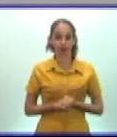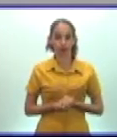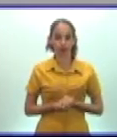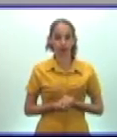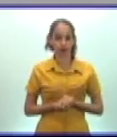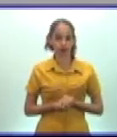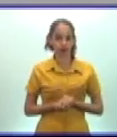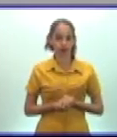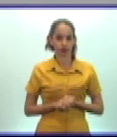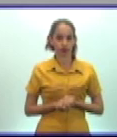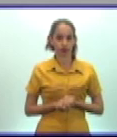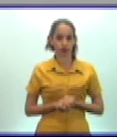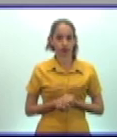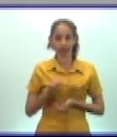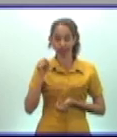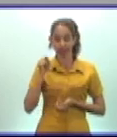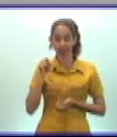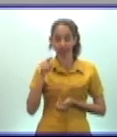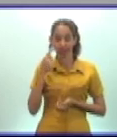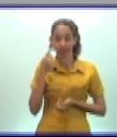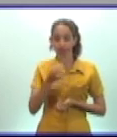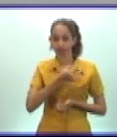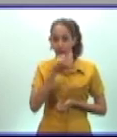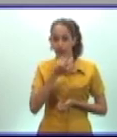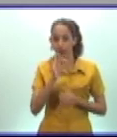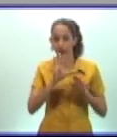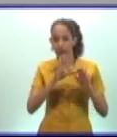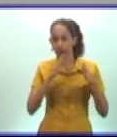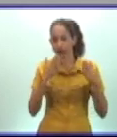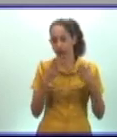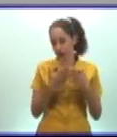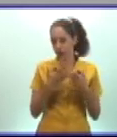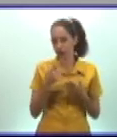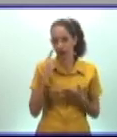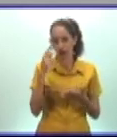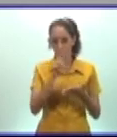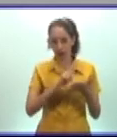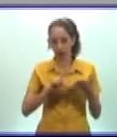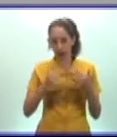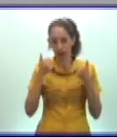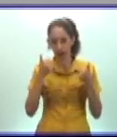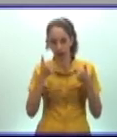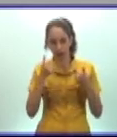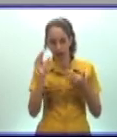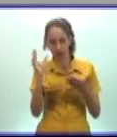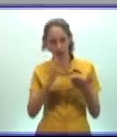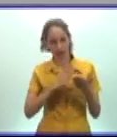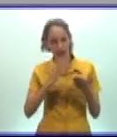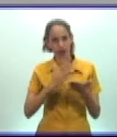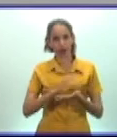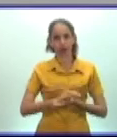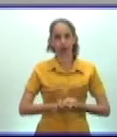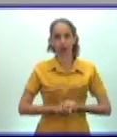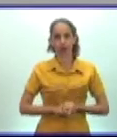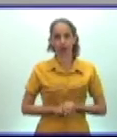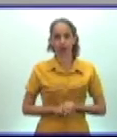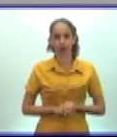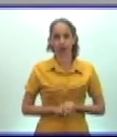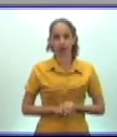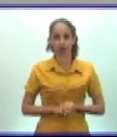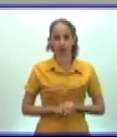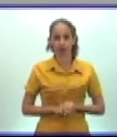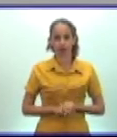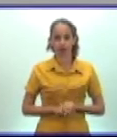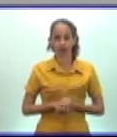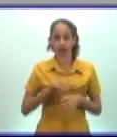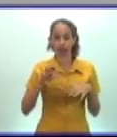2, y h en x igual a 2 sobre x con x distinto de 0. El inciso